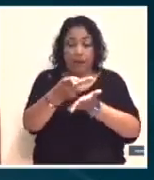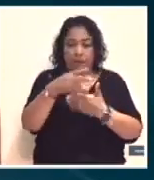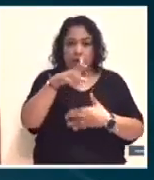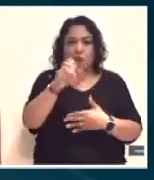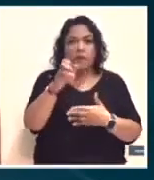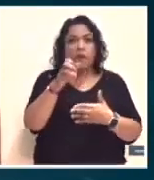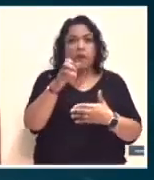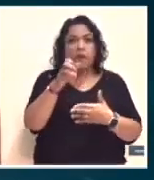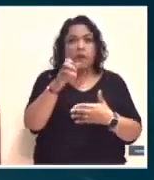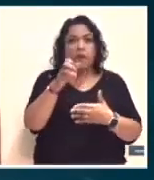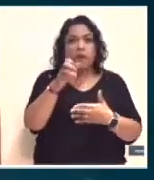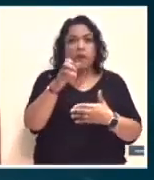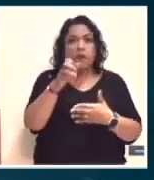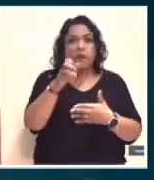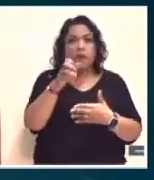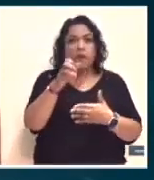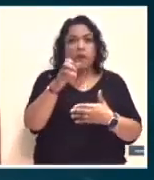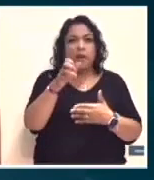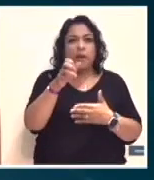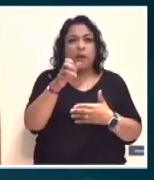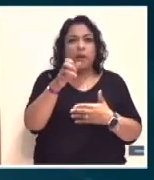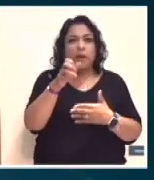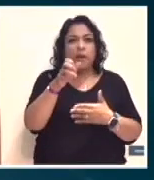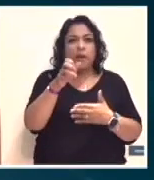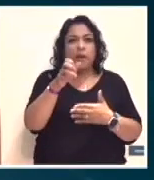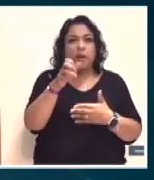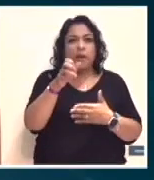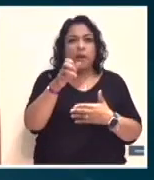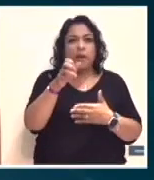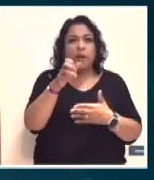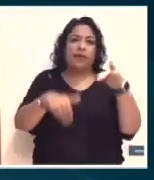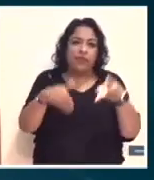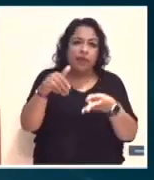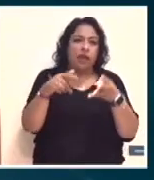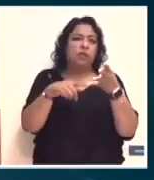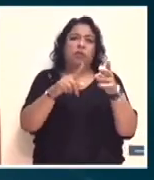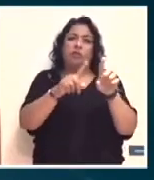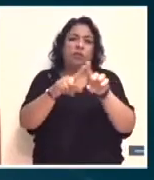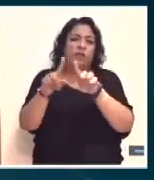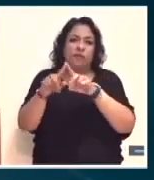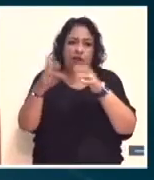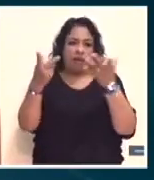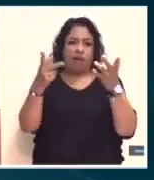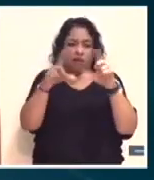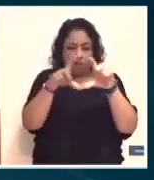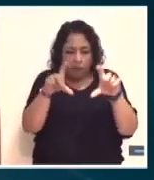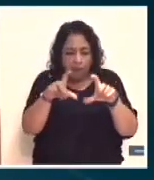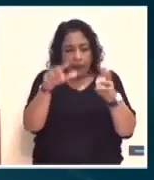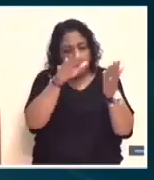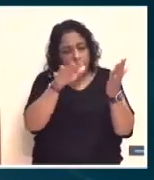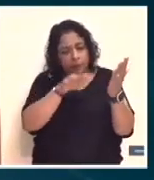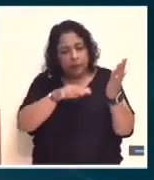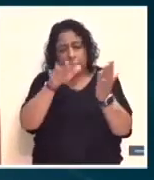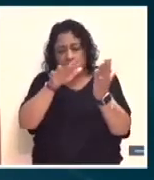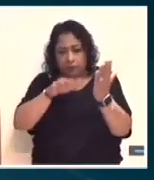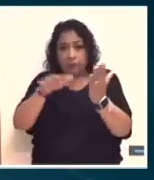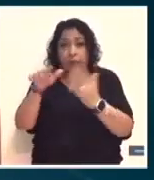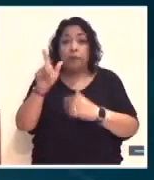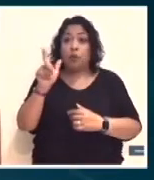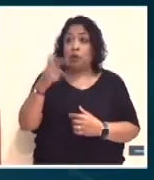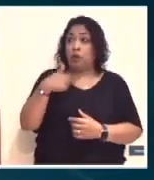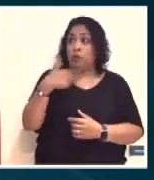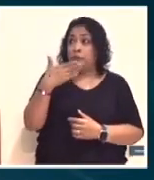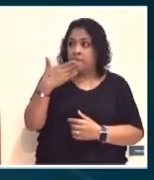las obras de teatro y muchos besos artículos cuando acertaba acertaba de una manera muy notable